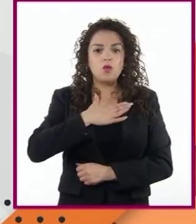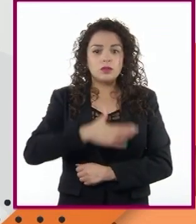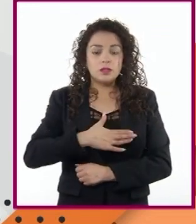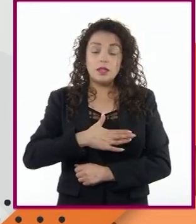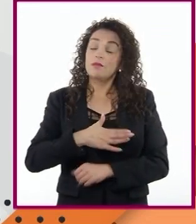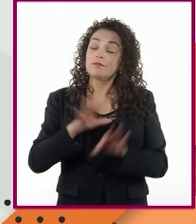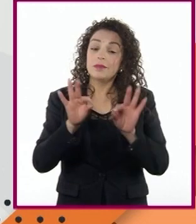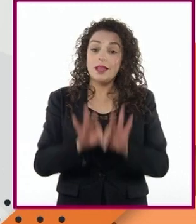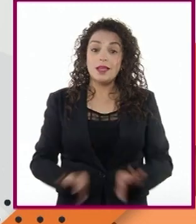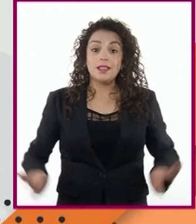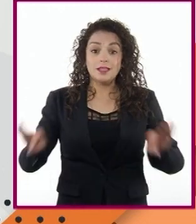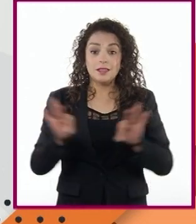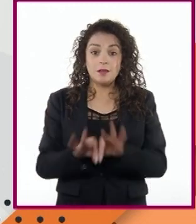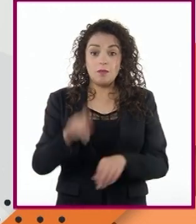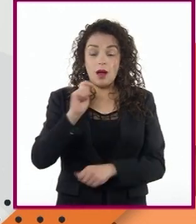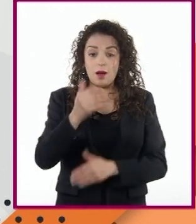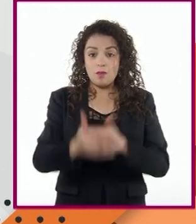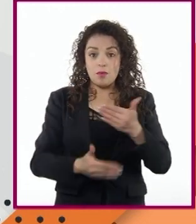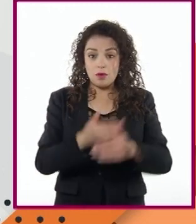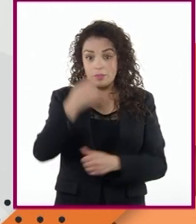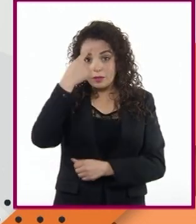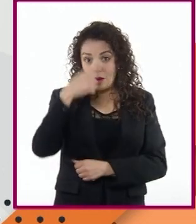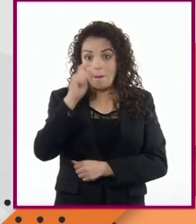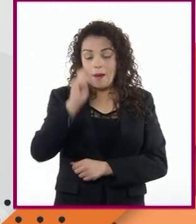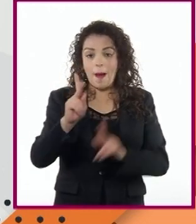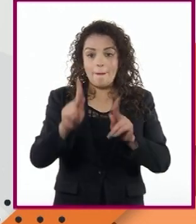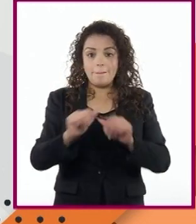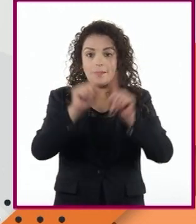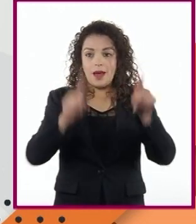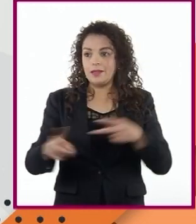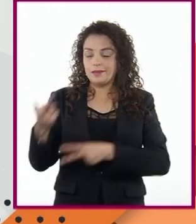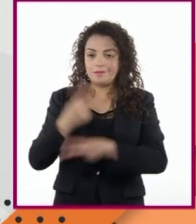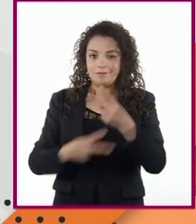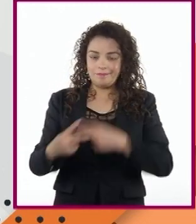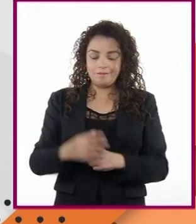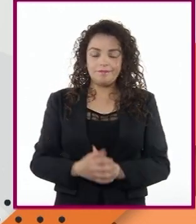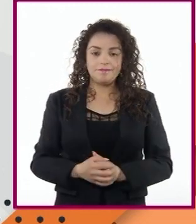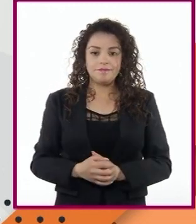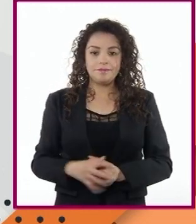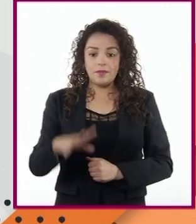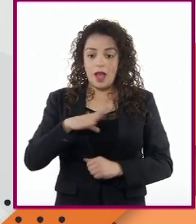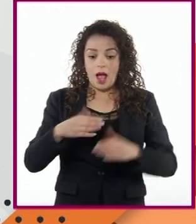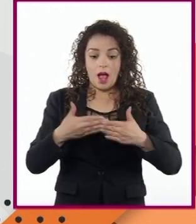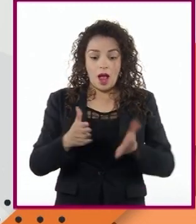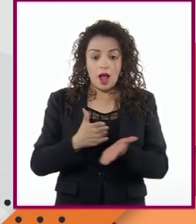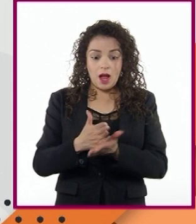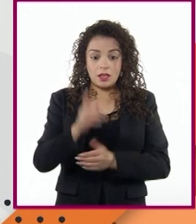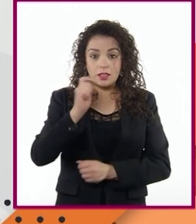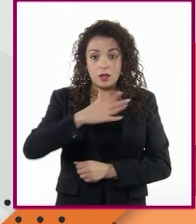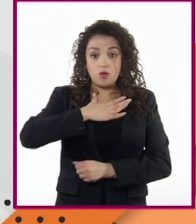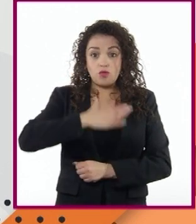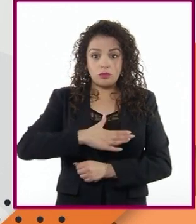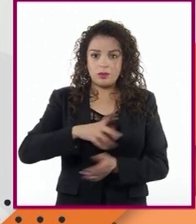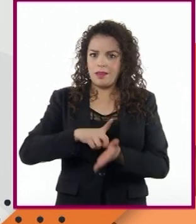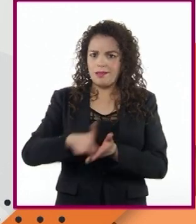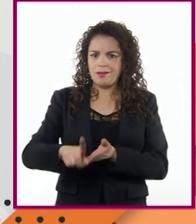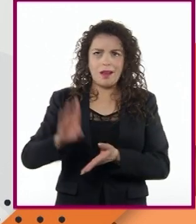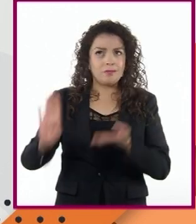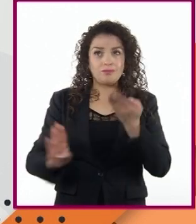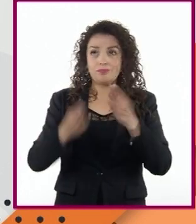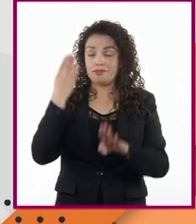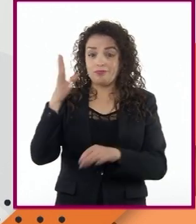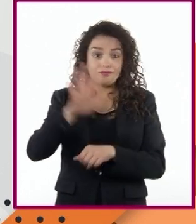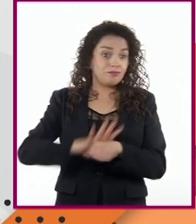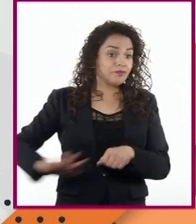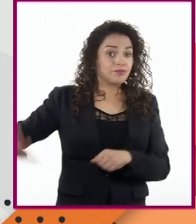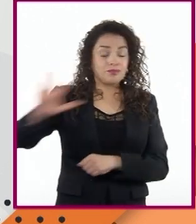parte primordial en los procesos de establecimiento de la paz. Tener acceso a la justicia es un derecho universal, que es